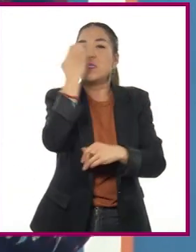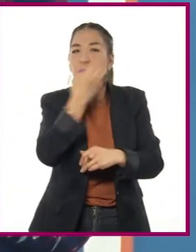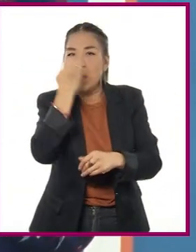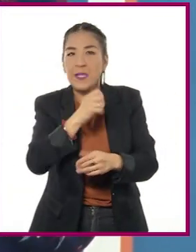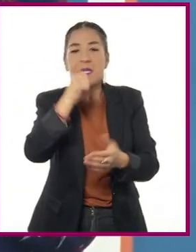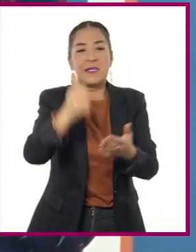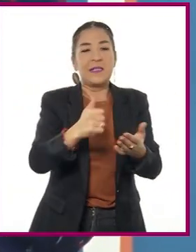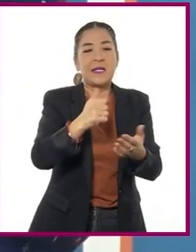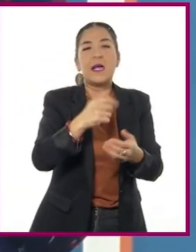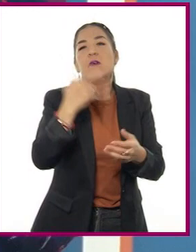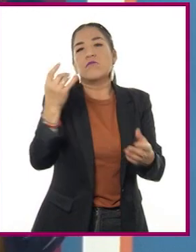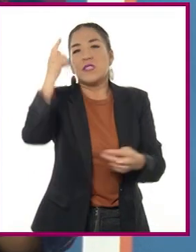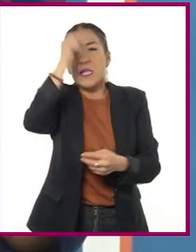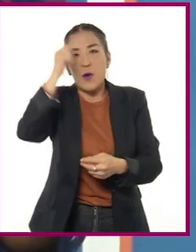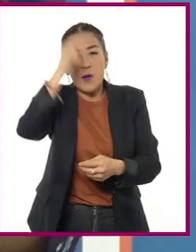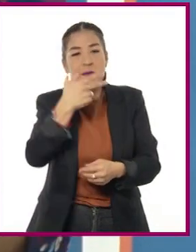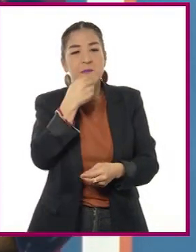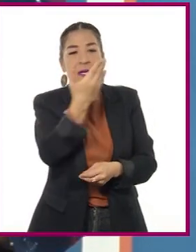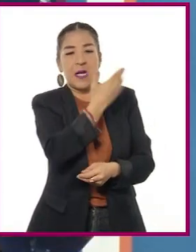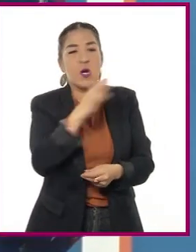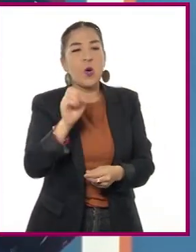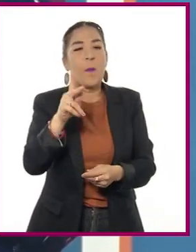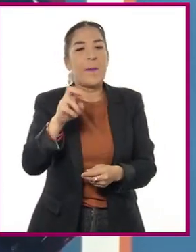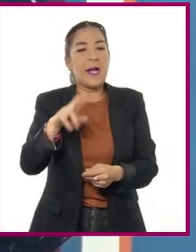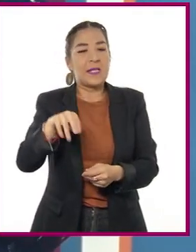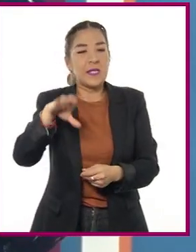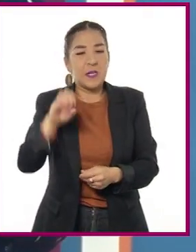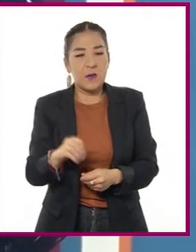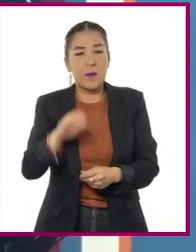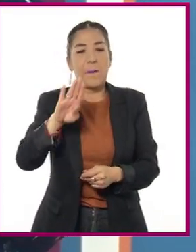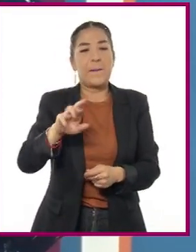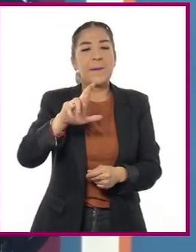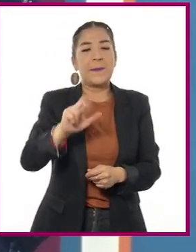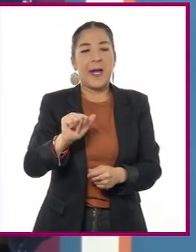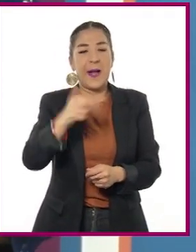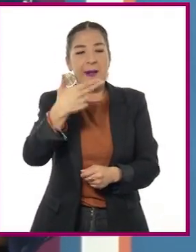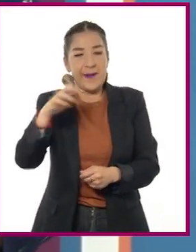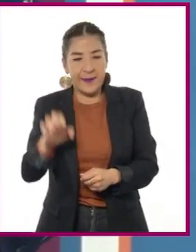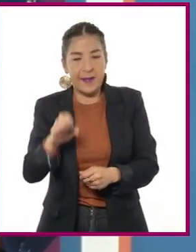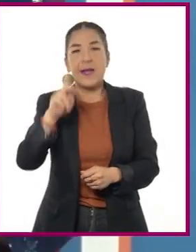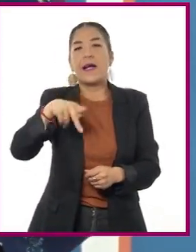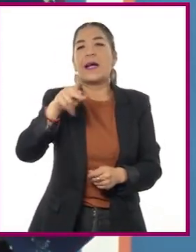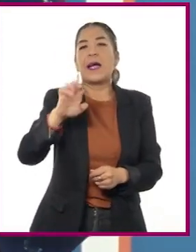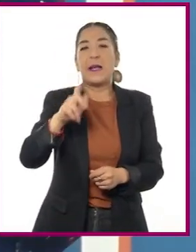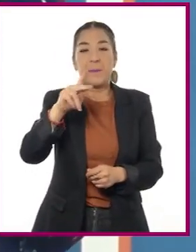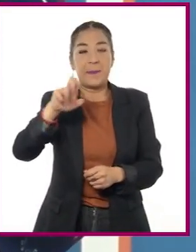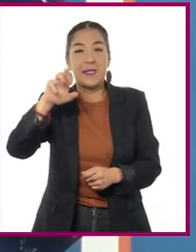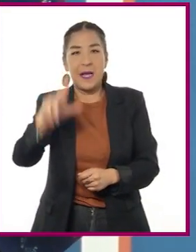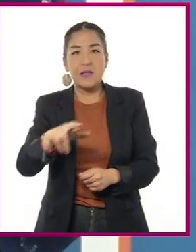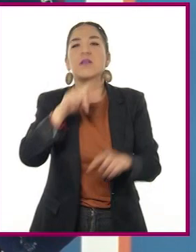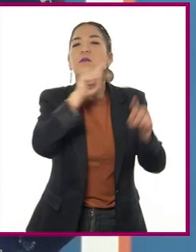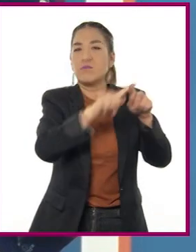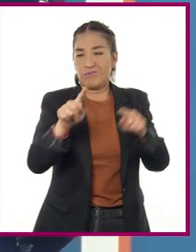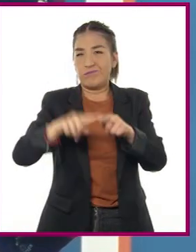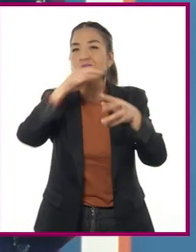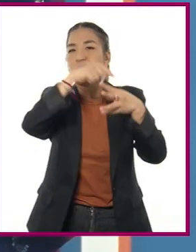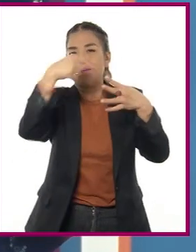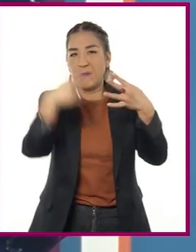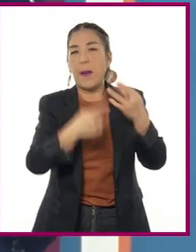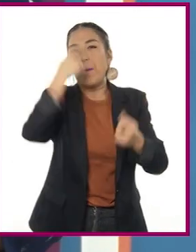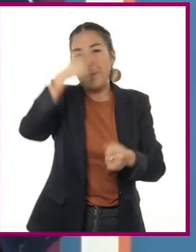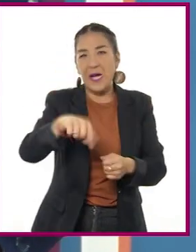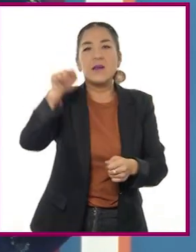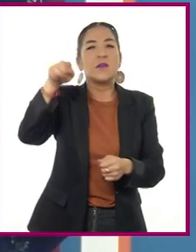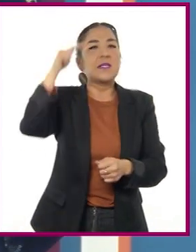de Copérnico, Tycho Brahe, Kepler y Galileo en astronomía y física, y las